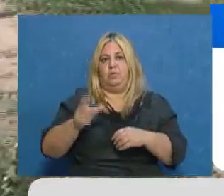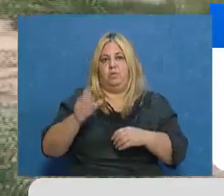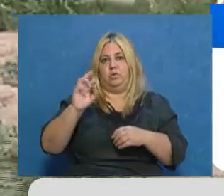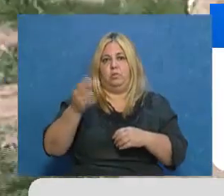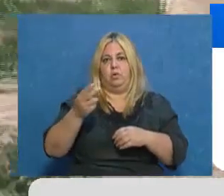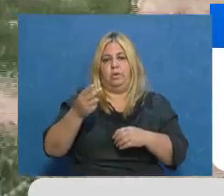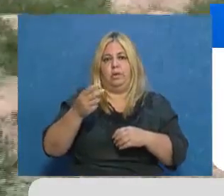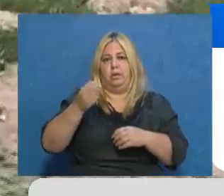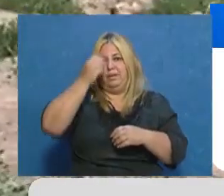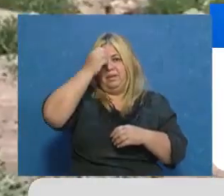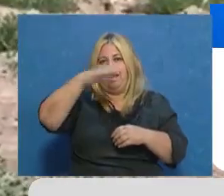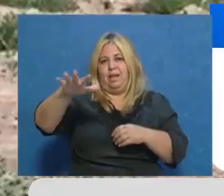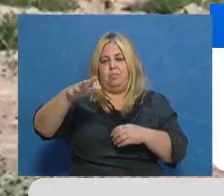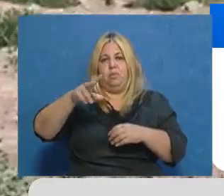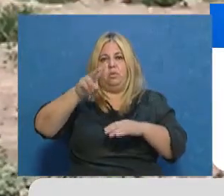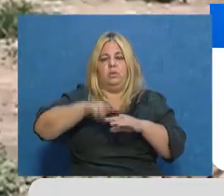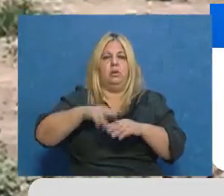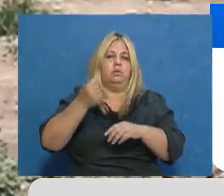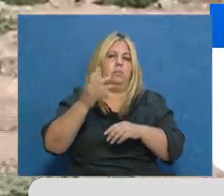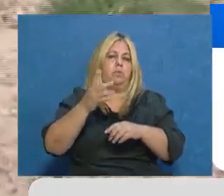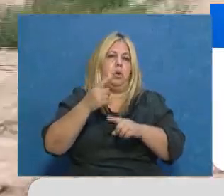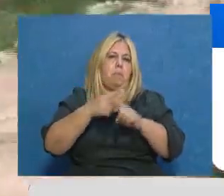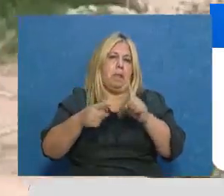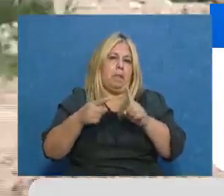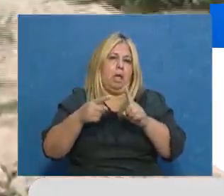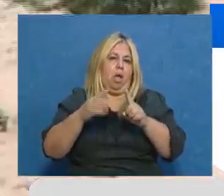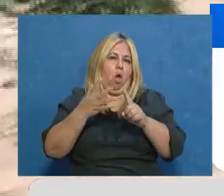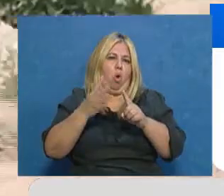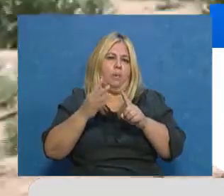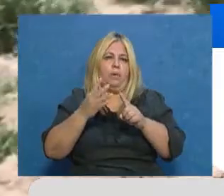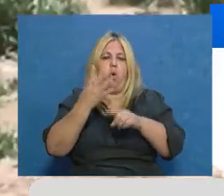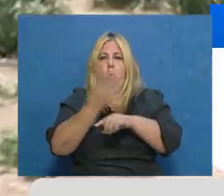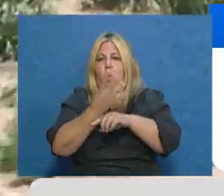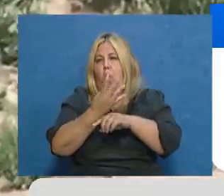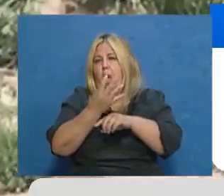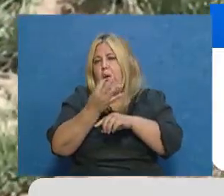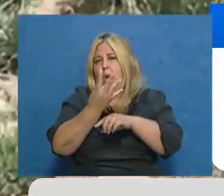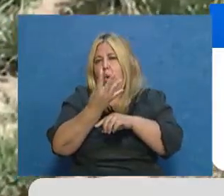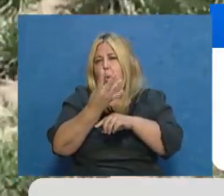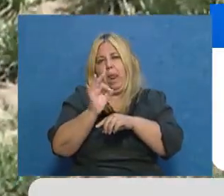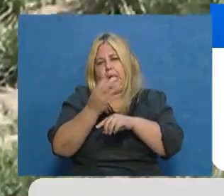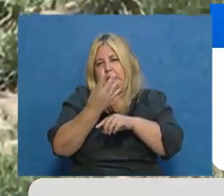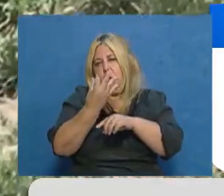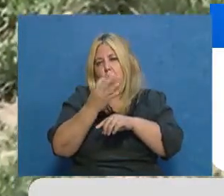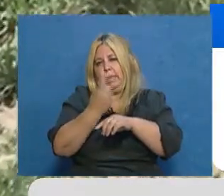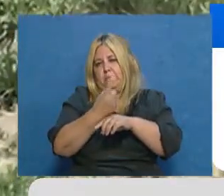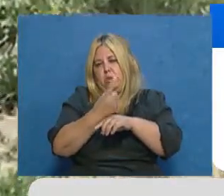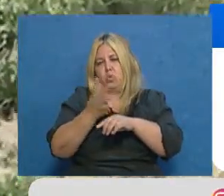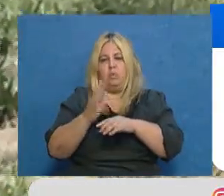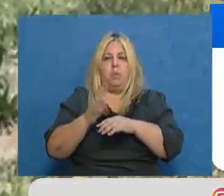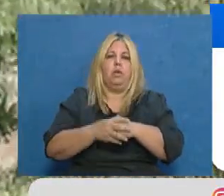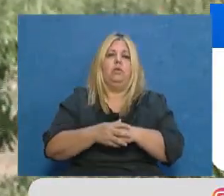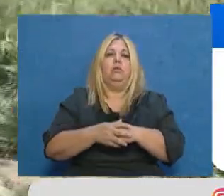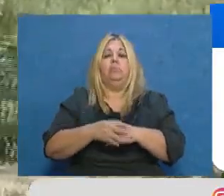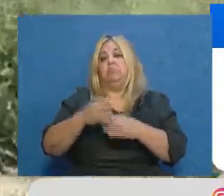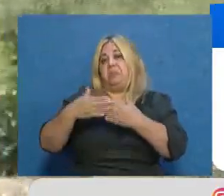de Tunuyán, hace escaso media hora, 40 minutos, una vecina del barrio, por la zona de un descampado, encuentra